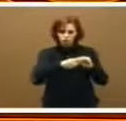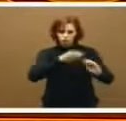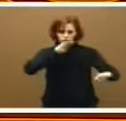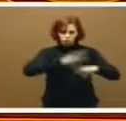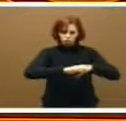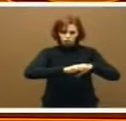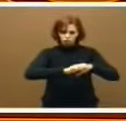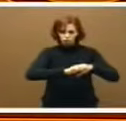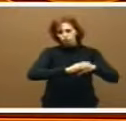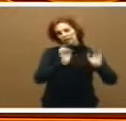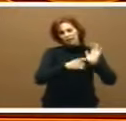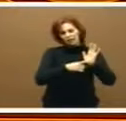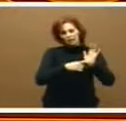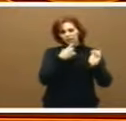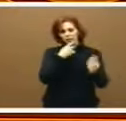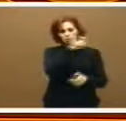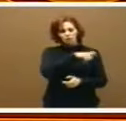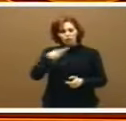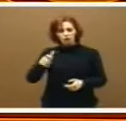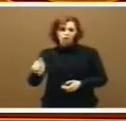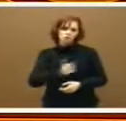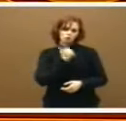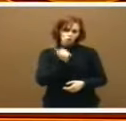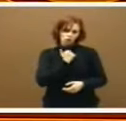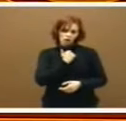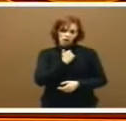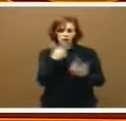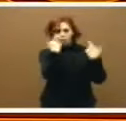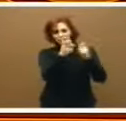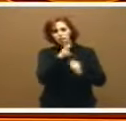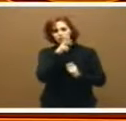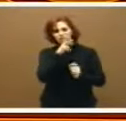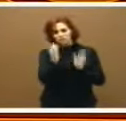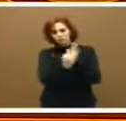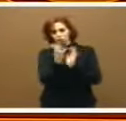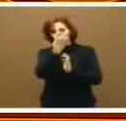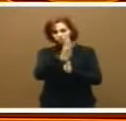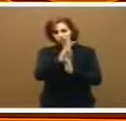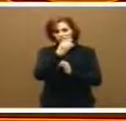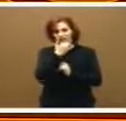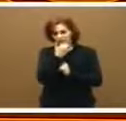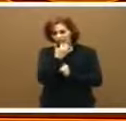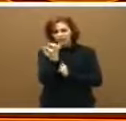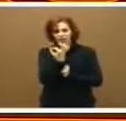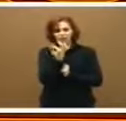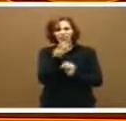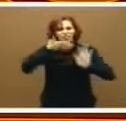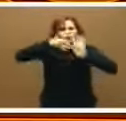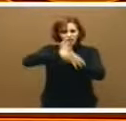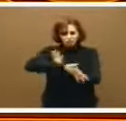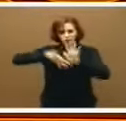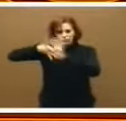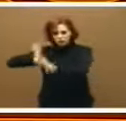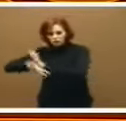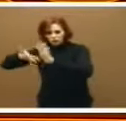relativo al personal eventual, había que poner en relación con el apartado H del artículo 3, en el que se contienen una serie de definiciones que